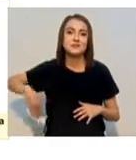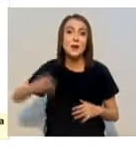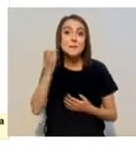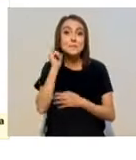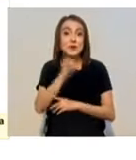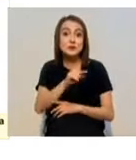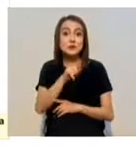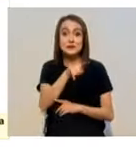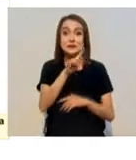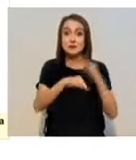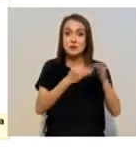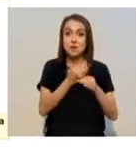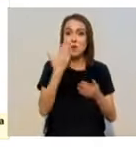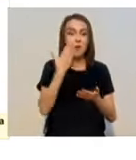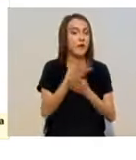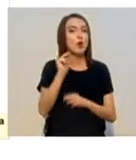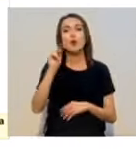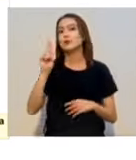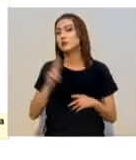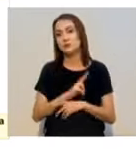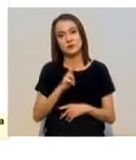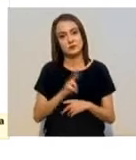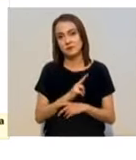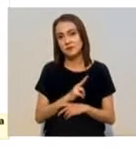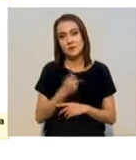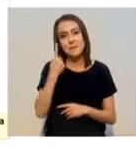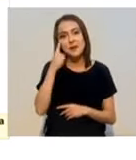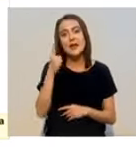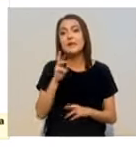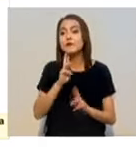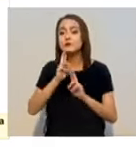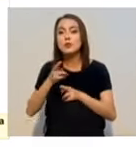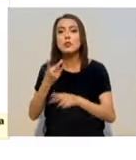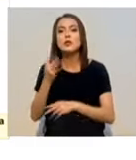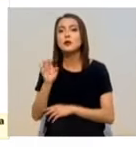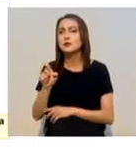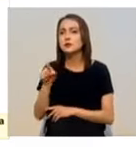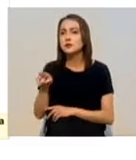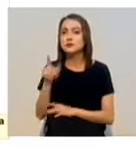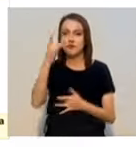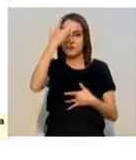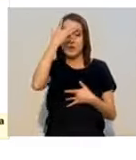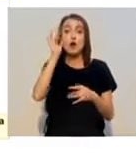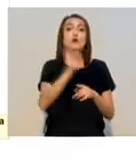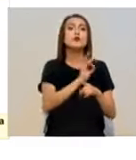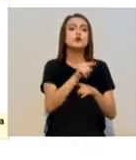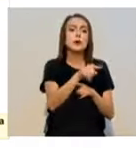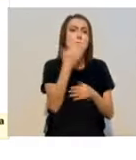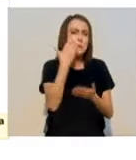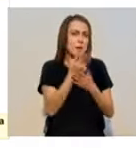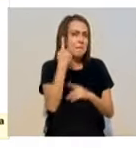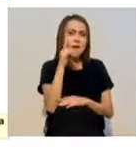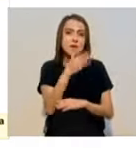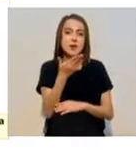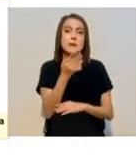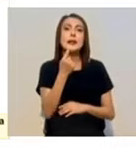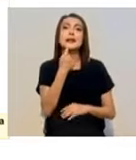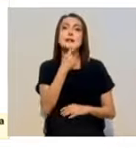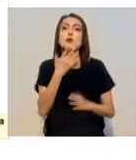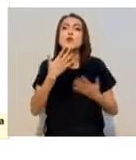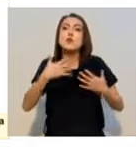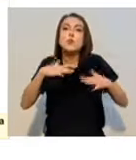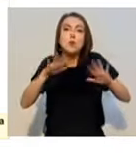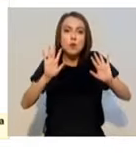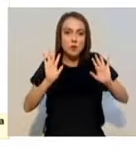que estas pruebas no son utilizadas para el diagnóstico de la enfermedad. Sirven para eventualmente decir que